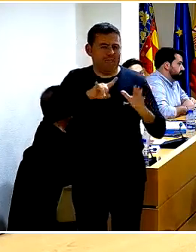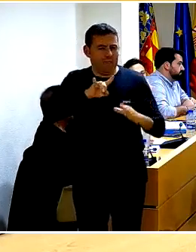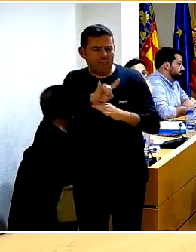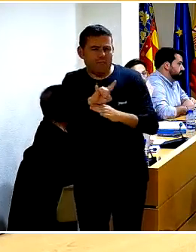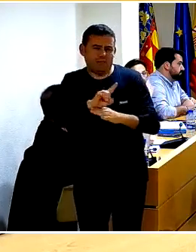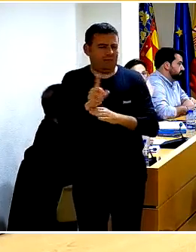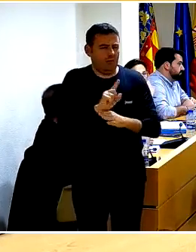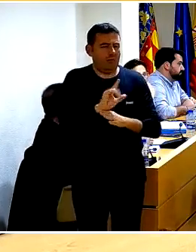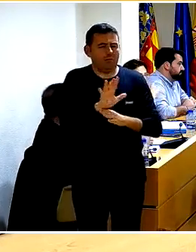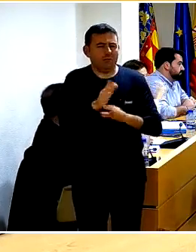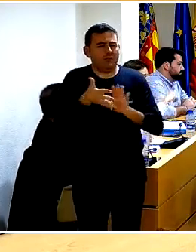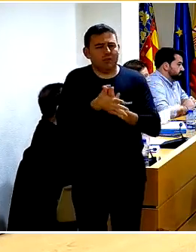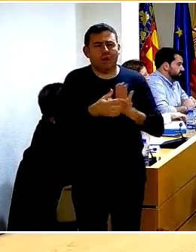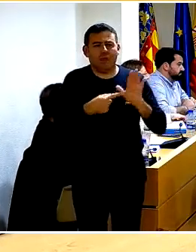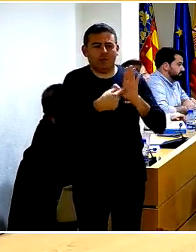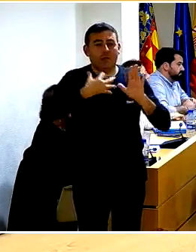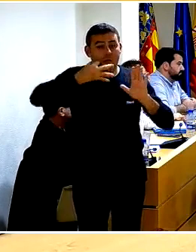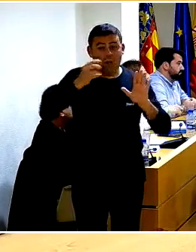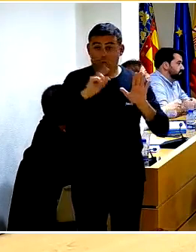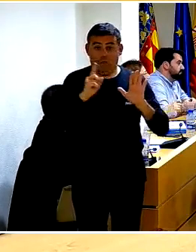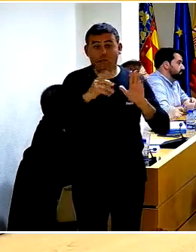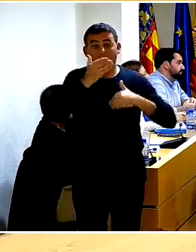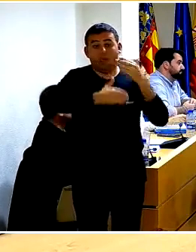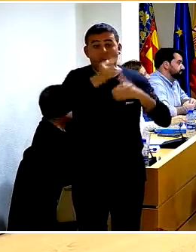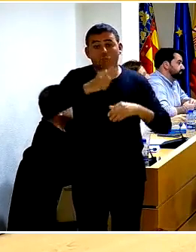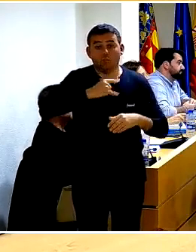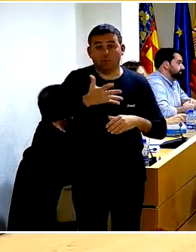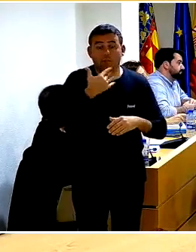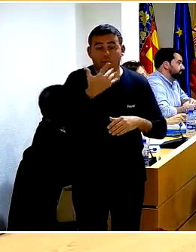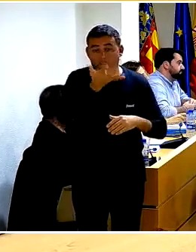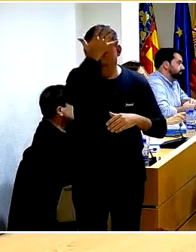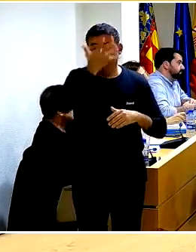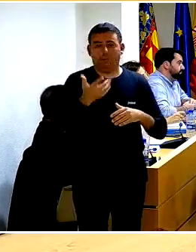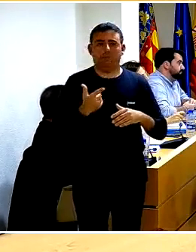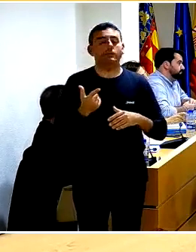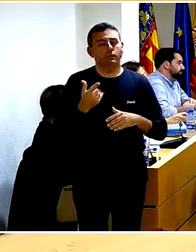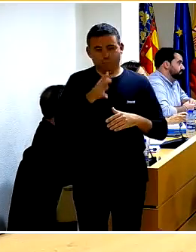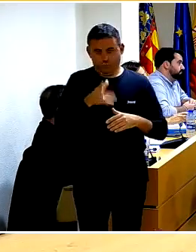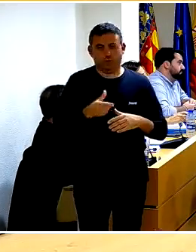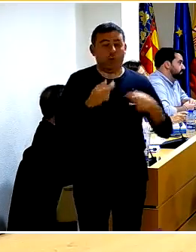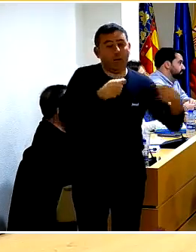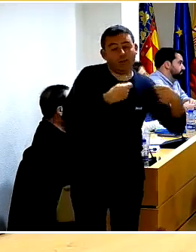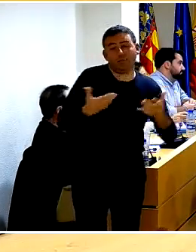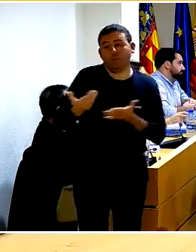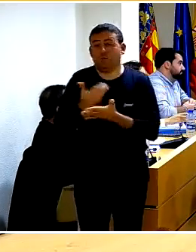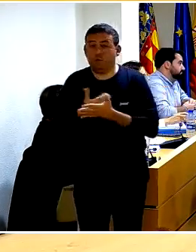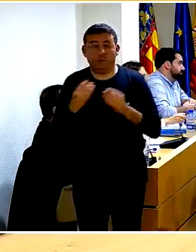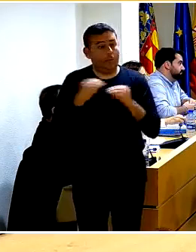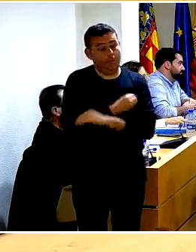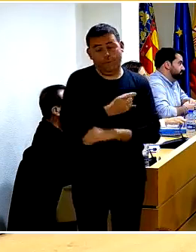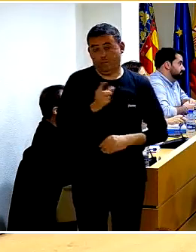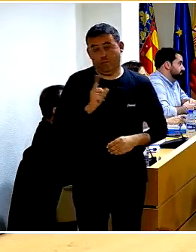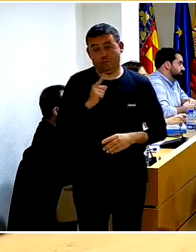se ajusta a la realidad ni de los ingresos ni de los gastos, y por lo tanto es un presupuesto que no podemos apoyar.